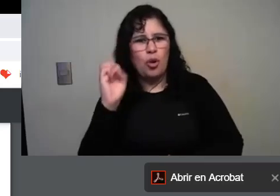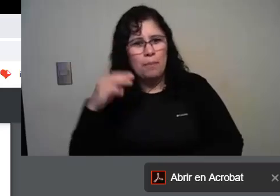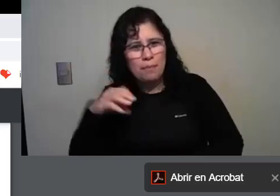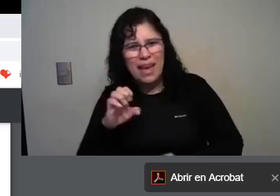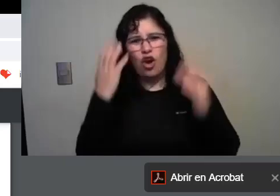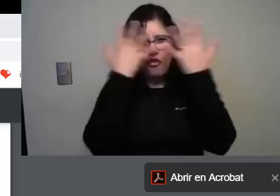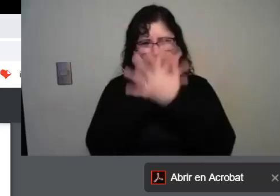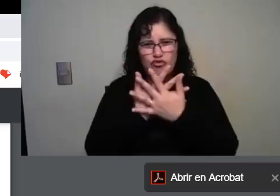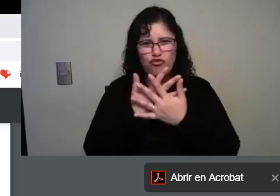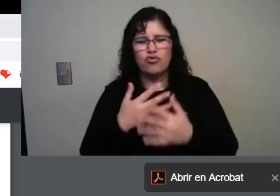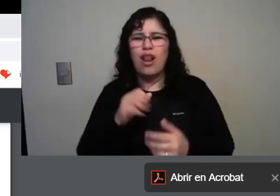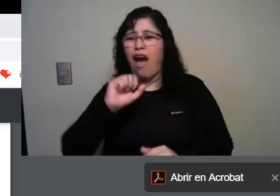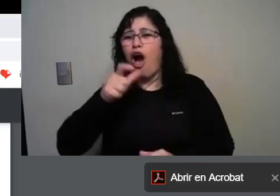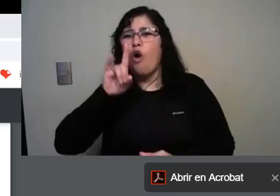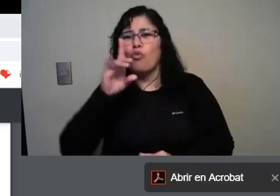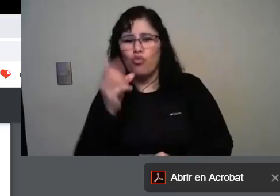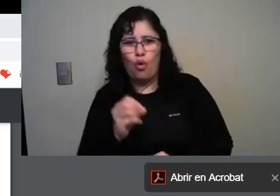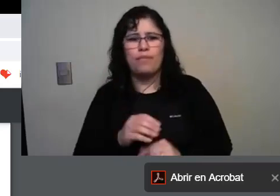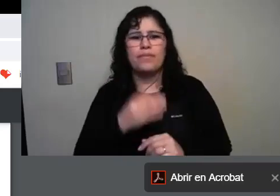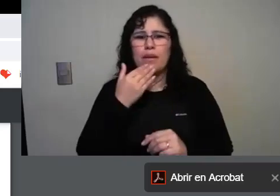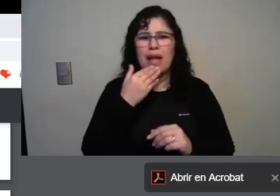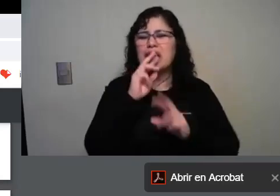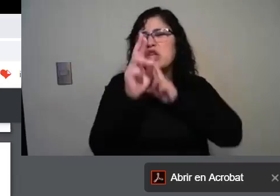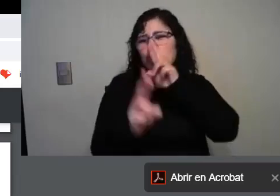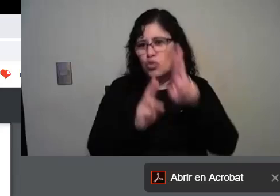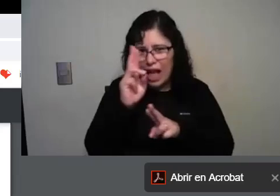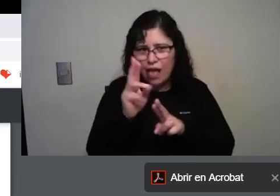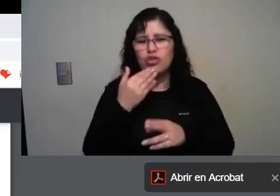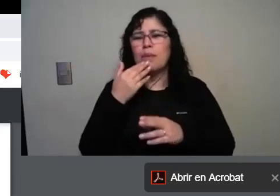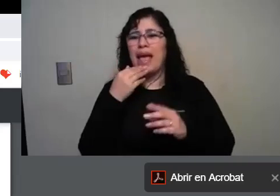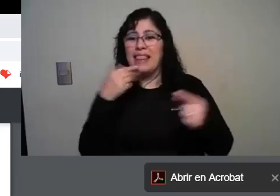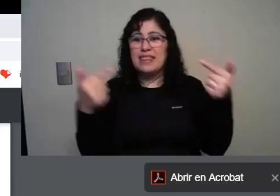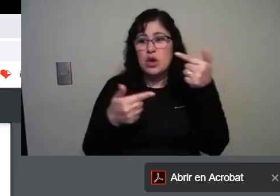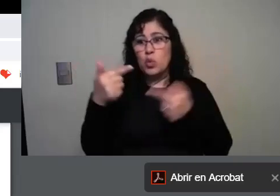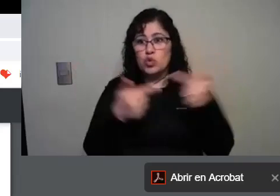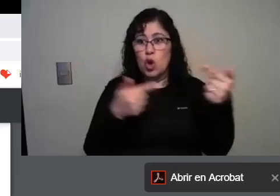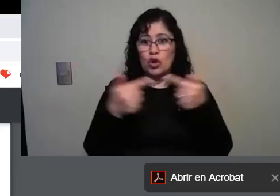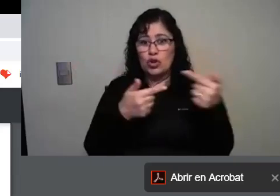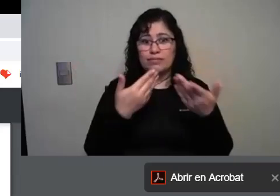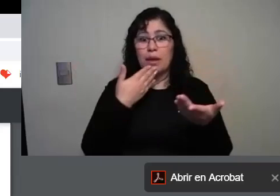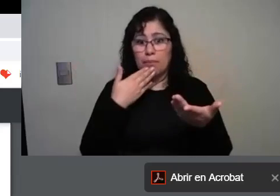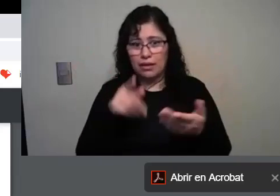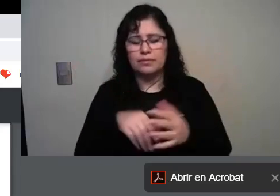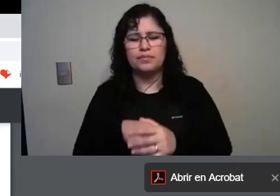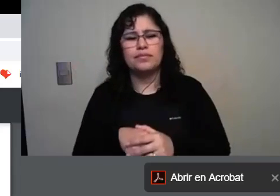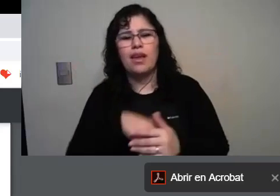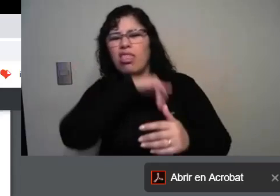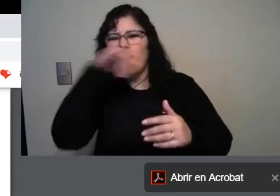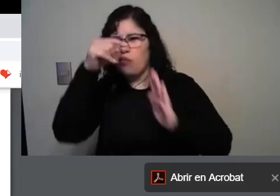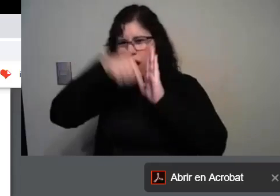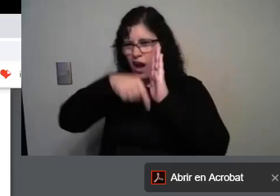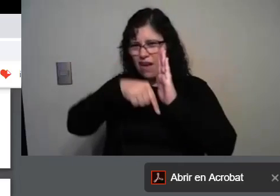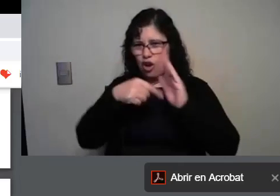Aparecen resultados y discusión. Y lo más interesante a veces, ¿cierto? Después de la discusión, son